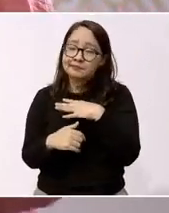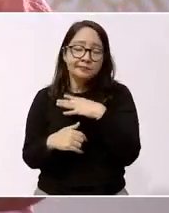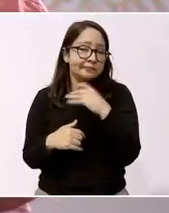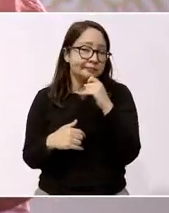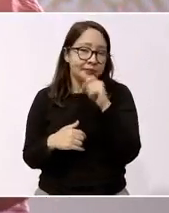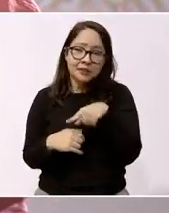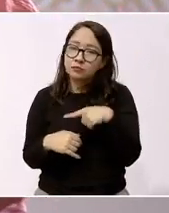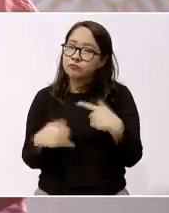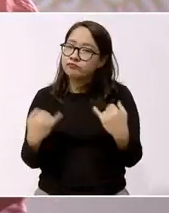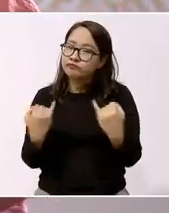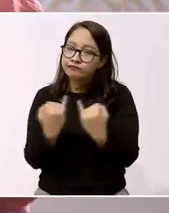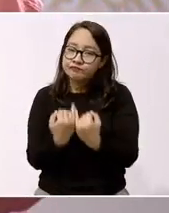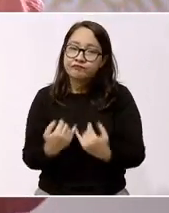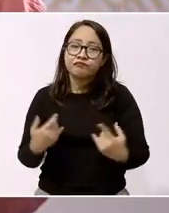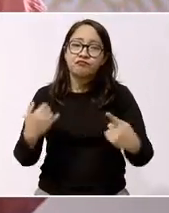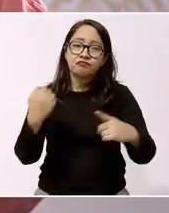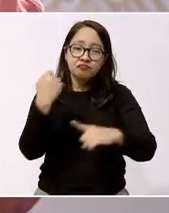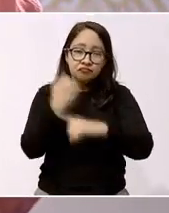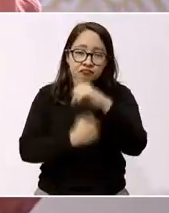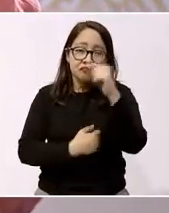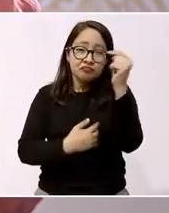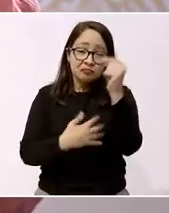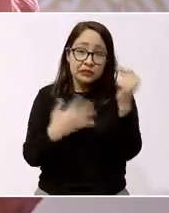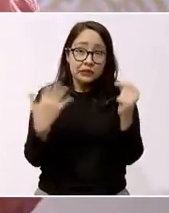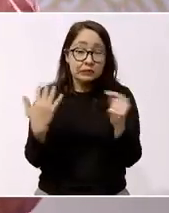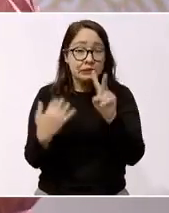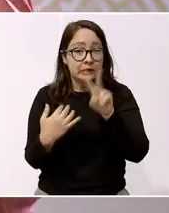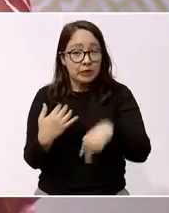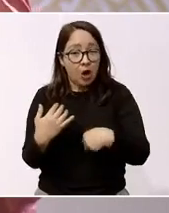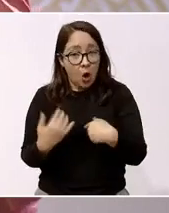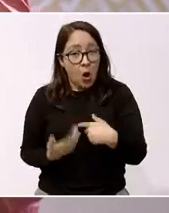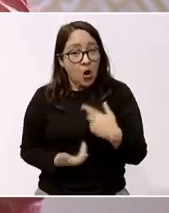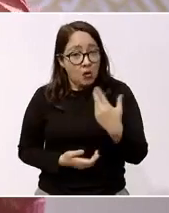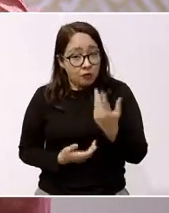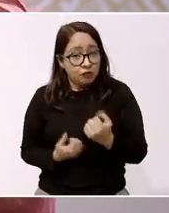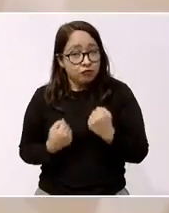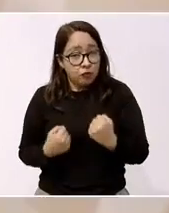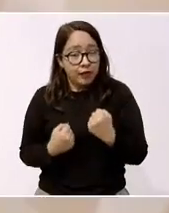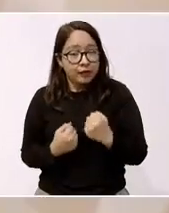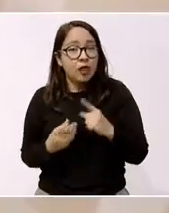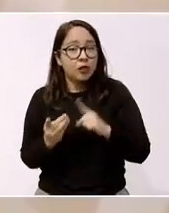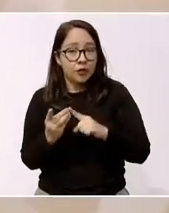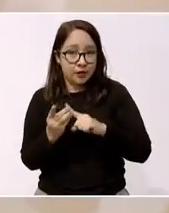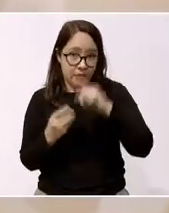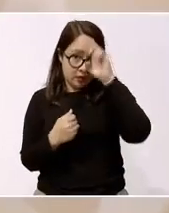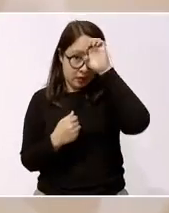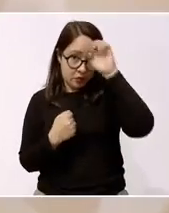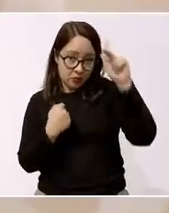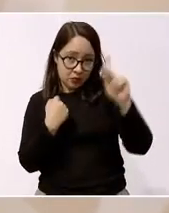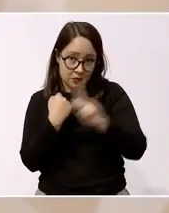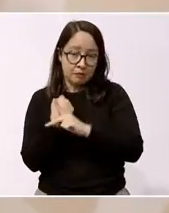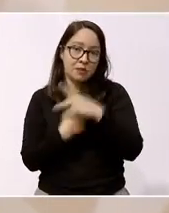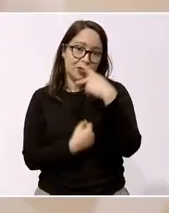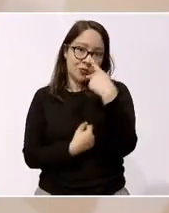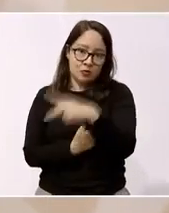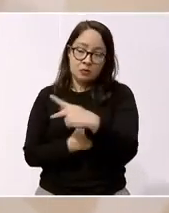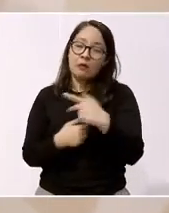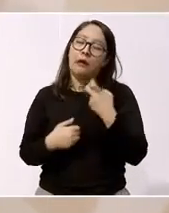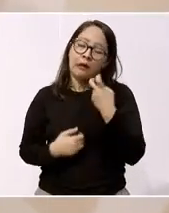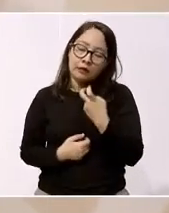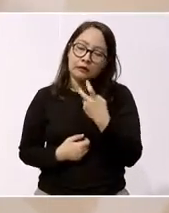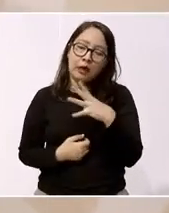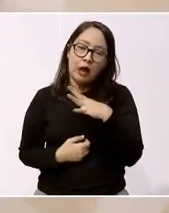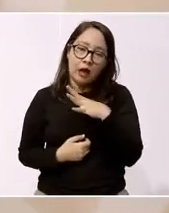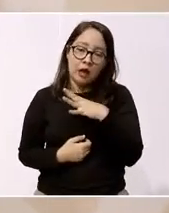Les está afectando mucho, mucho a los europeos. Son los que tienen